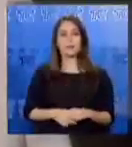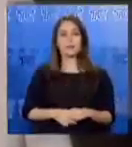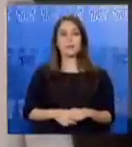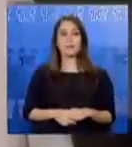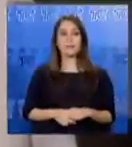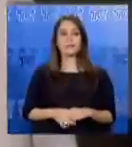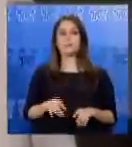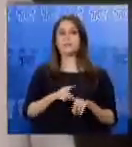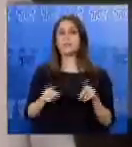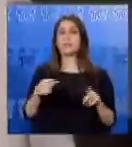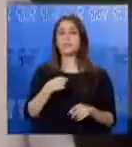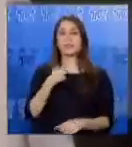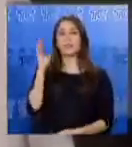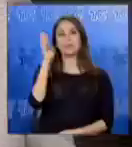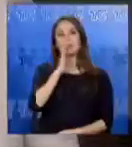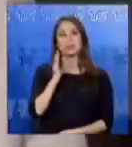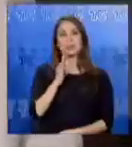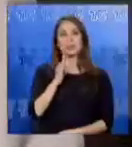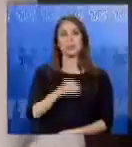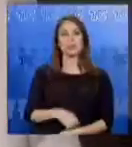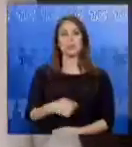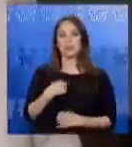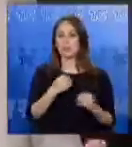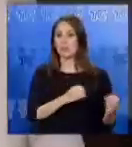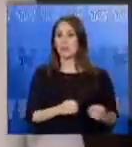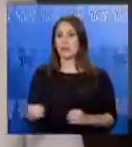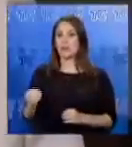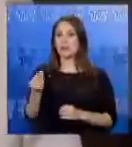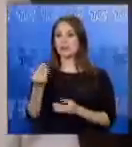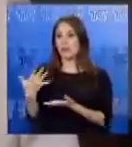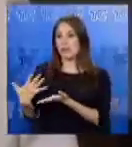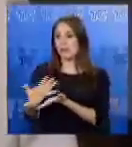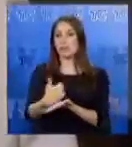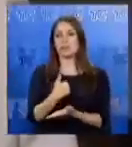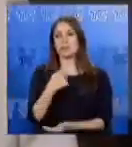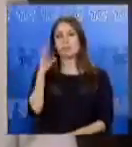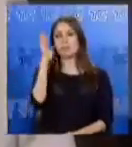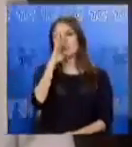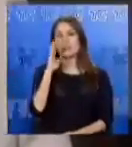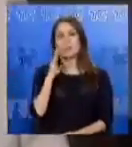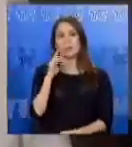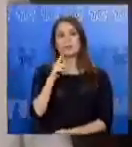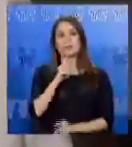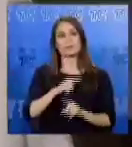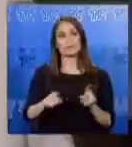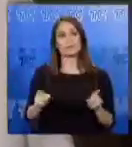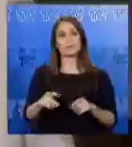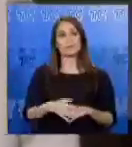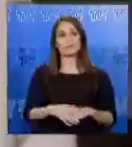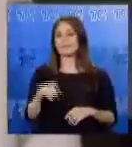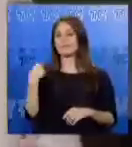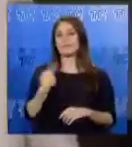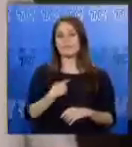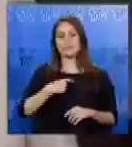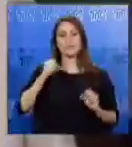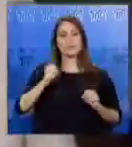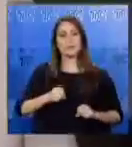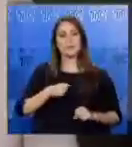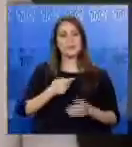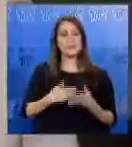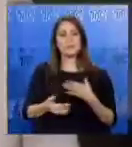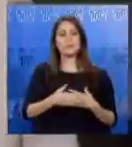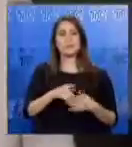hago esta clase de organización de recolectar dinero. En realidad hicimos un esfuerzo